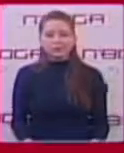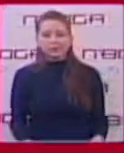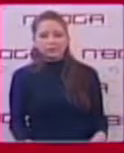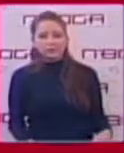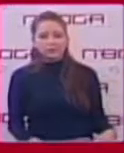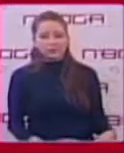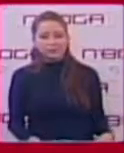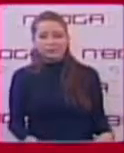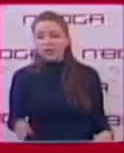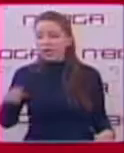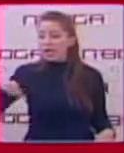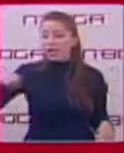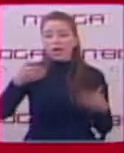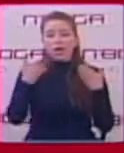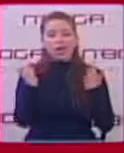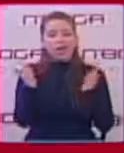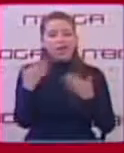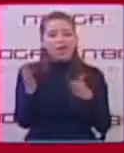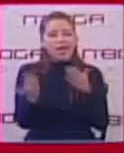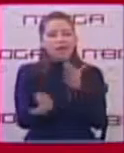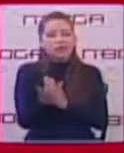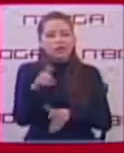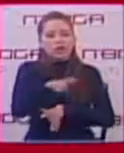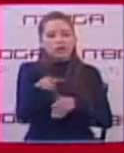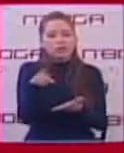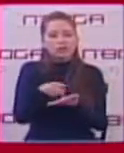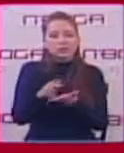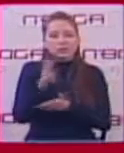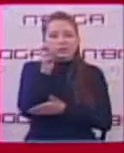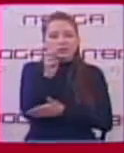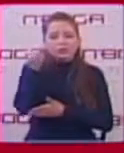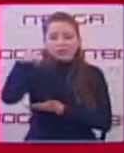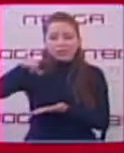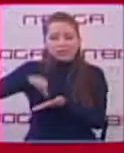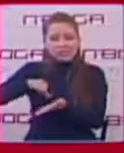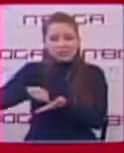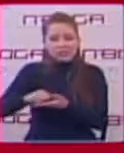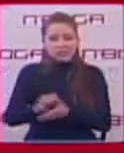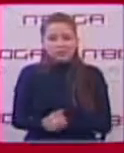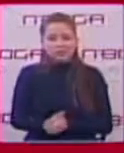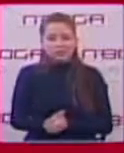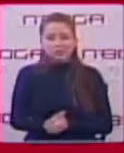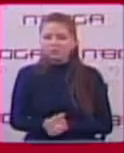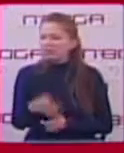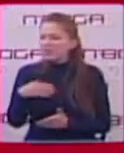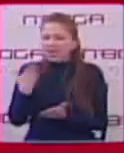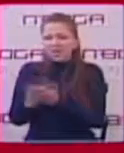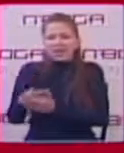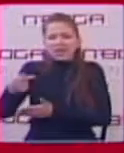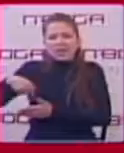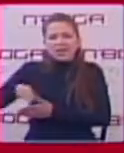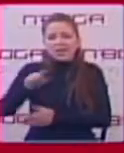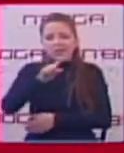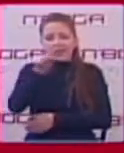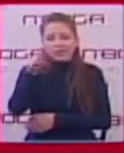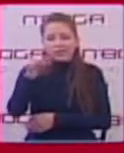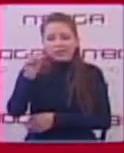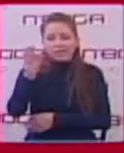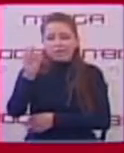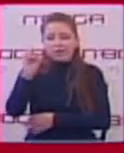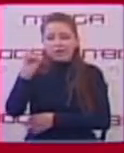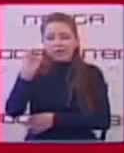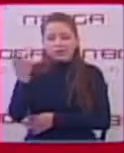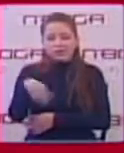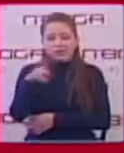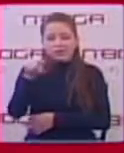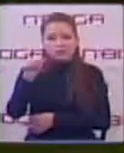Los guayaquileños ya cuentan con un nuevo punto turístico en nuestra ciudad, María Antonieta. Nos encontramos en Safari Park. Pues